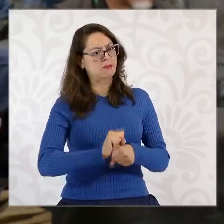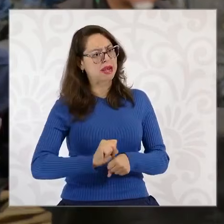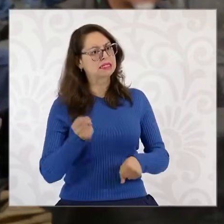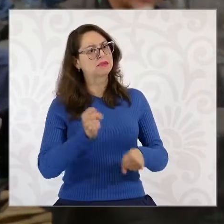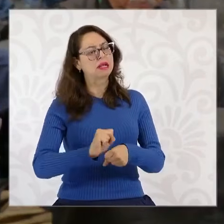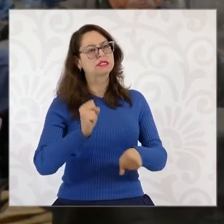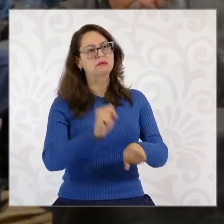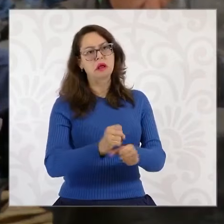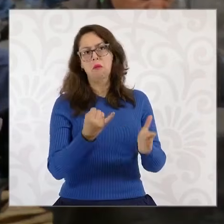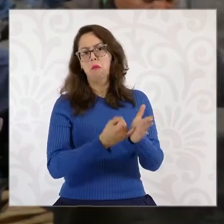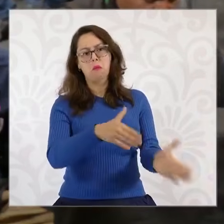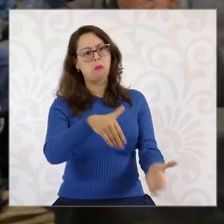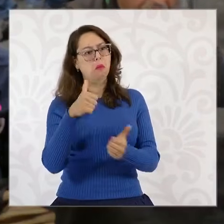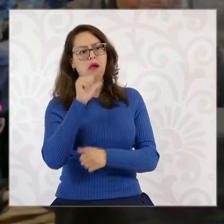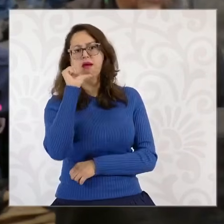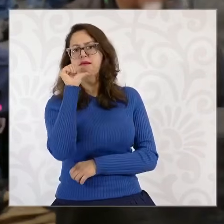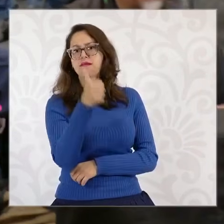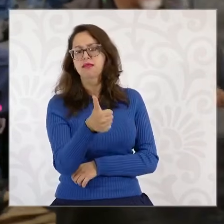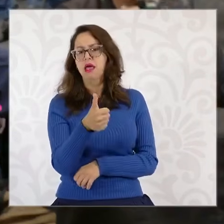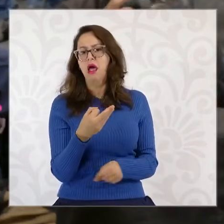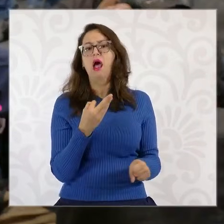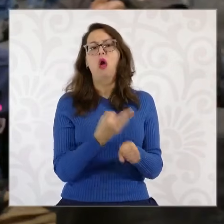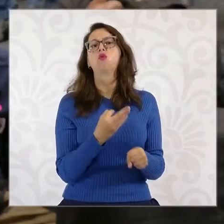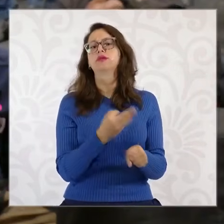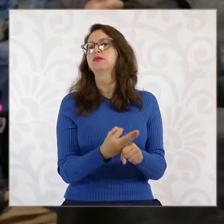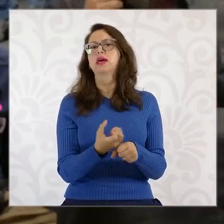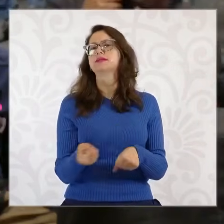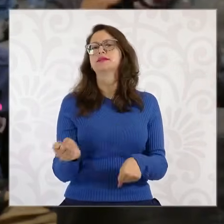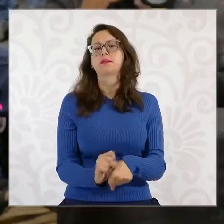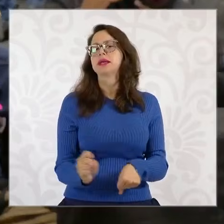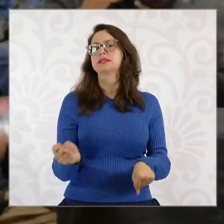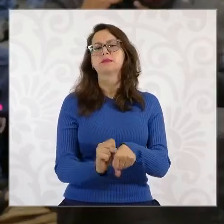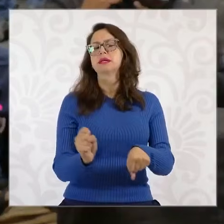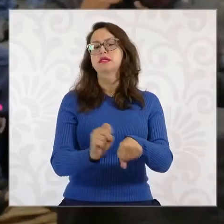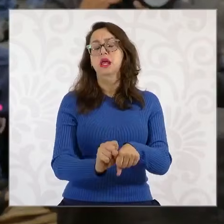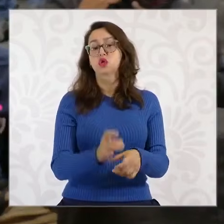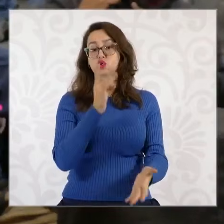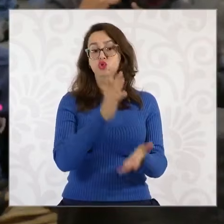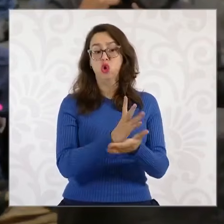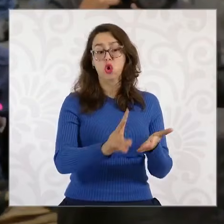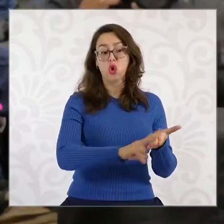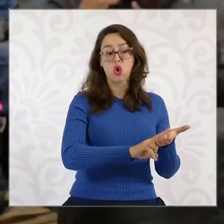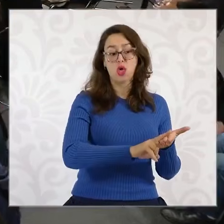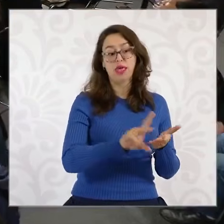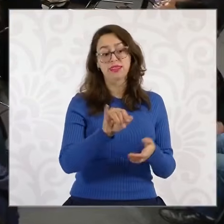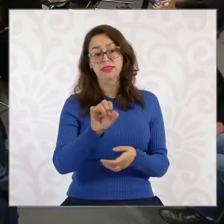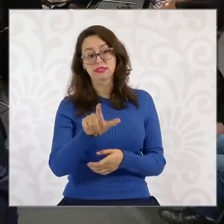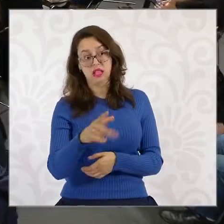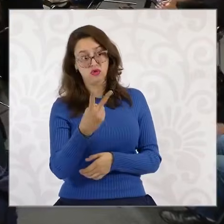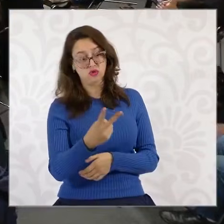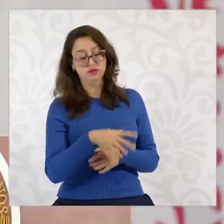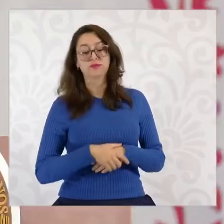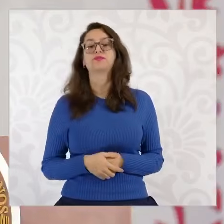semana. ¿Ahorita en qué momento estamos de este subsidio? ¿Cuánto se está gastando? Y si es solamente para la Magna o también para la diésel. Son alrededor